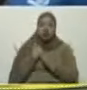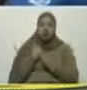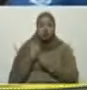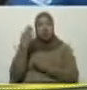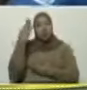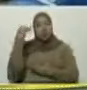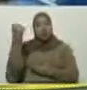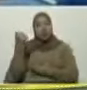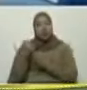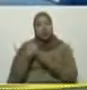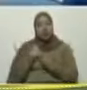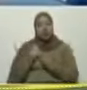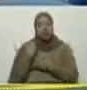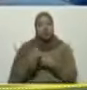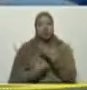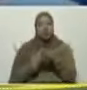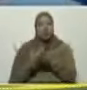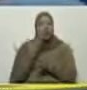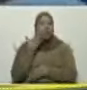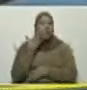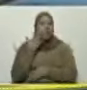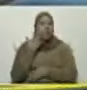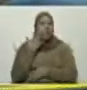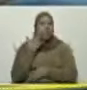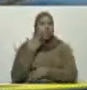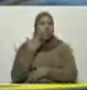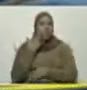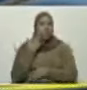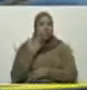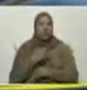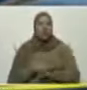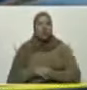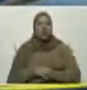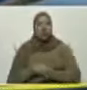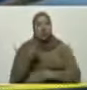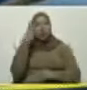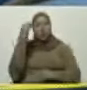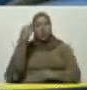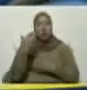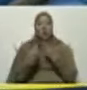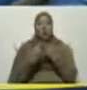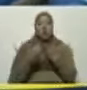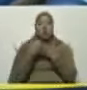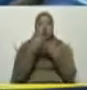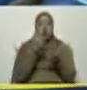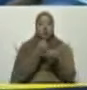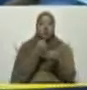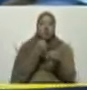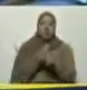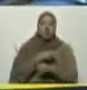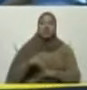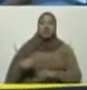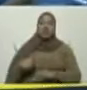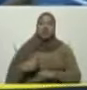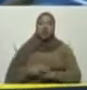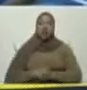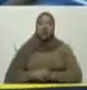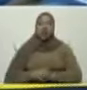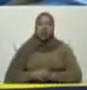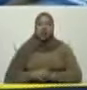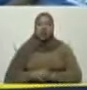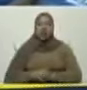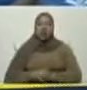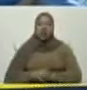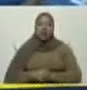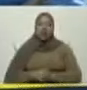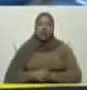proveerá como decía mi mamá Teresa de Jesús y Dios proveyó así que este